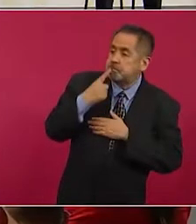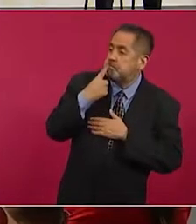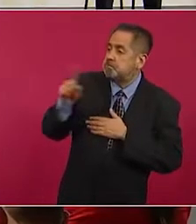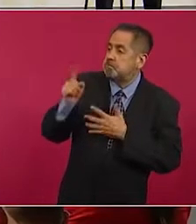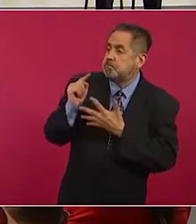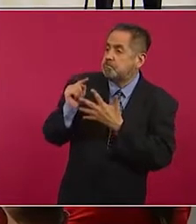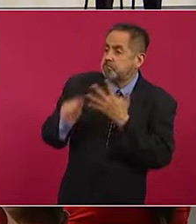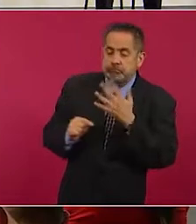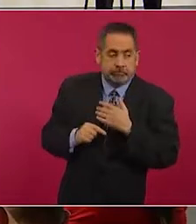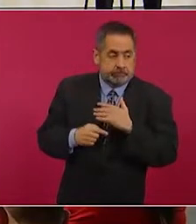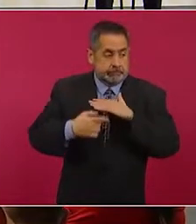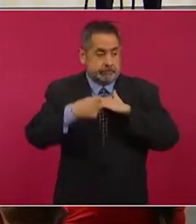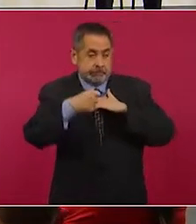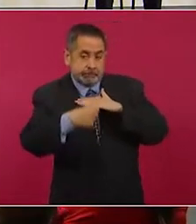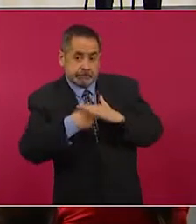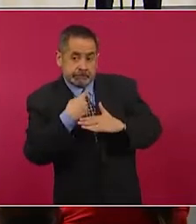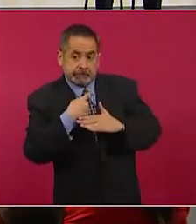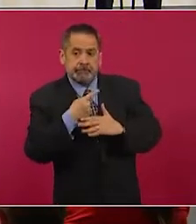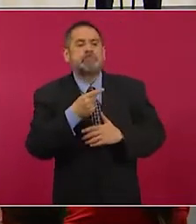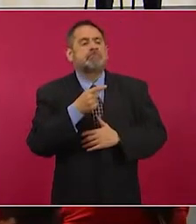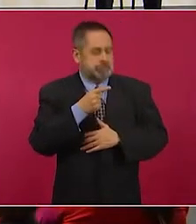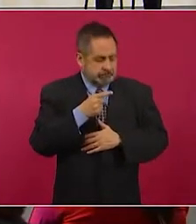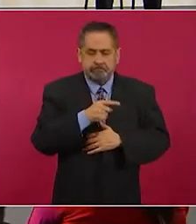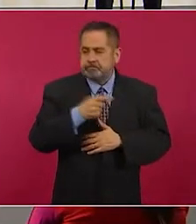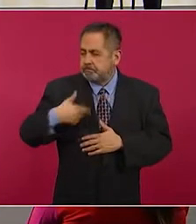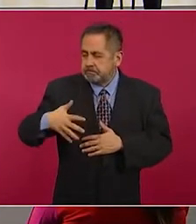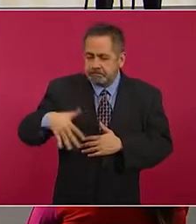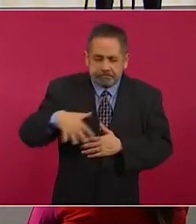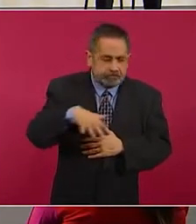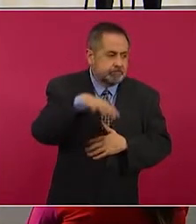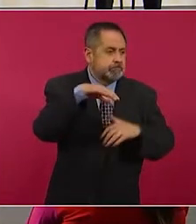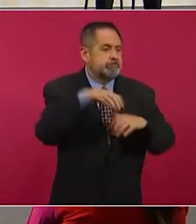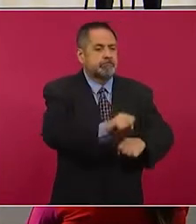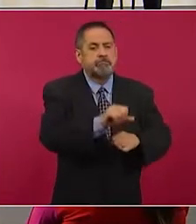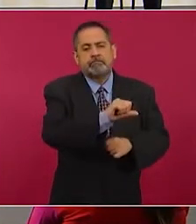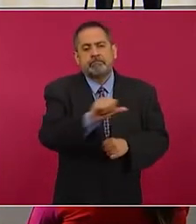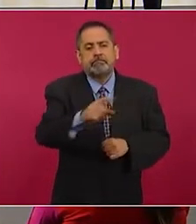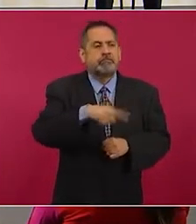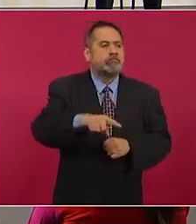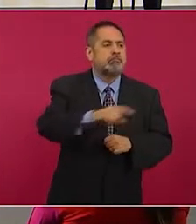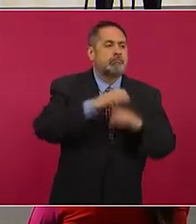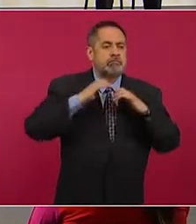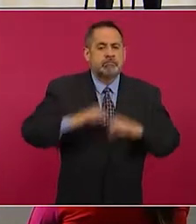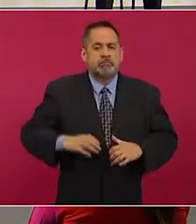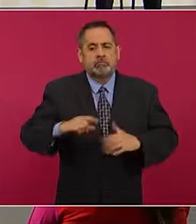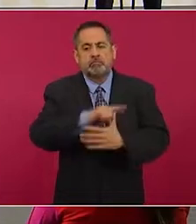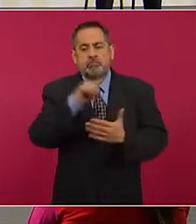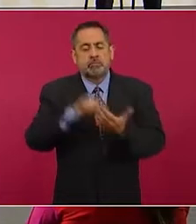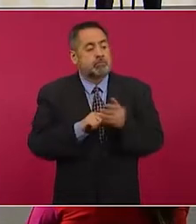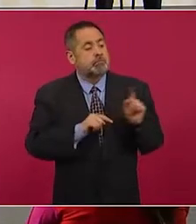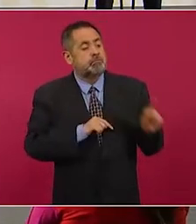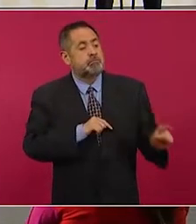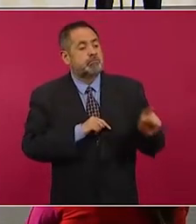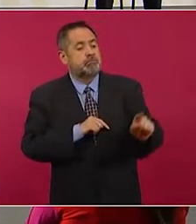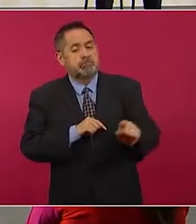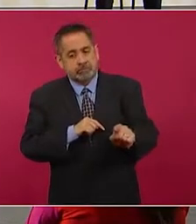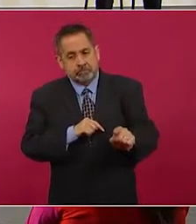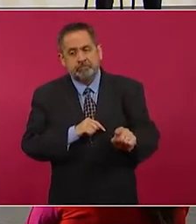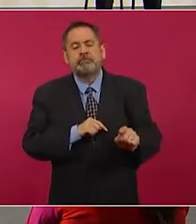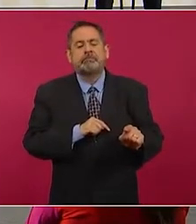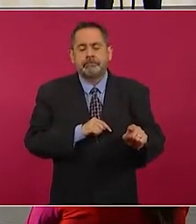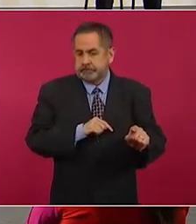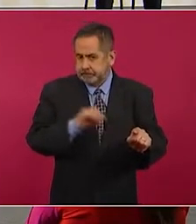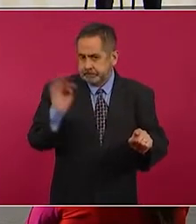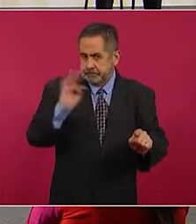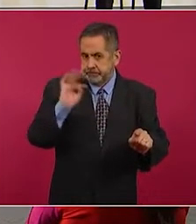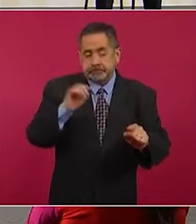se han realizado labores de búsqueda permanente de los posibles cuerpos de las víctimas en los sitios que fueron señalados y en